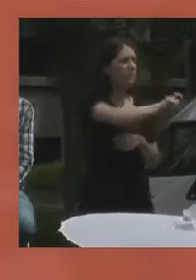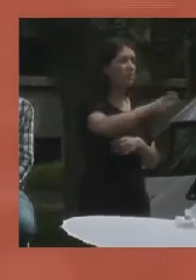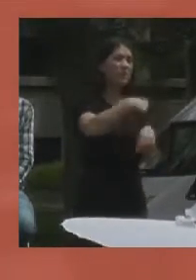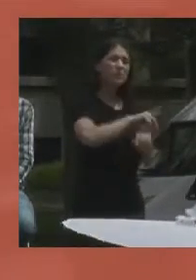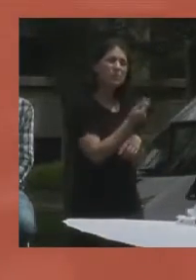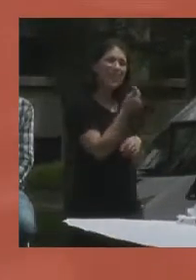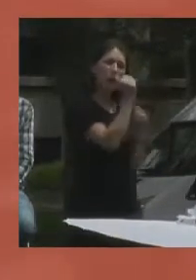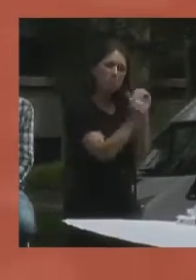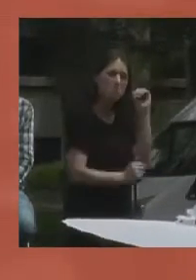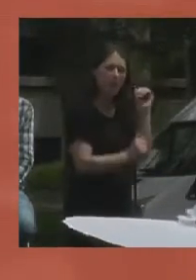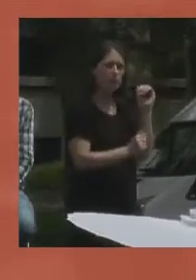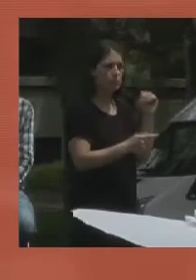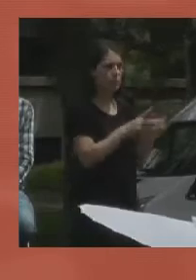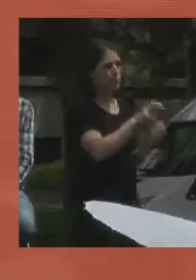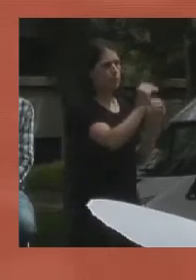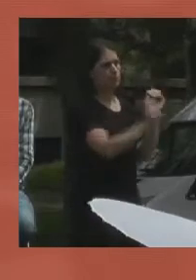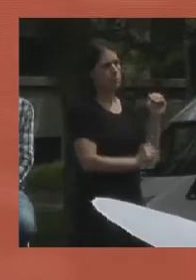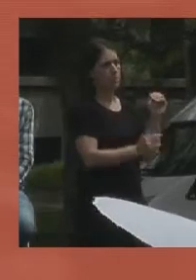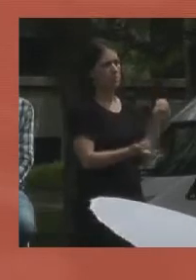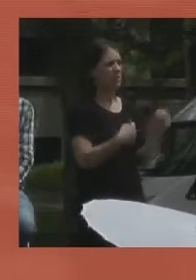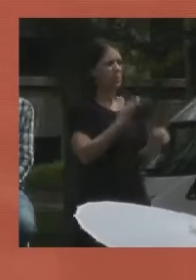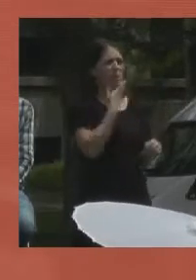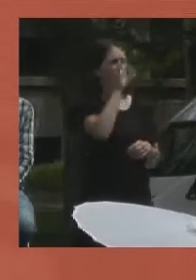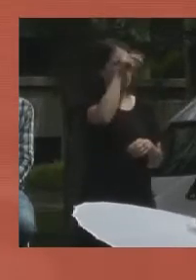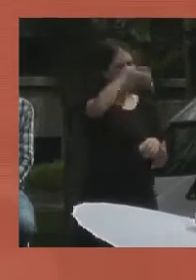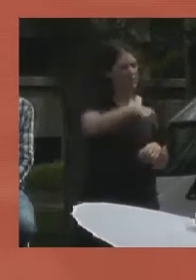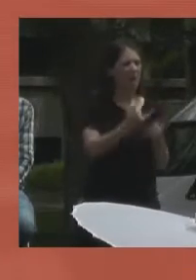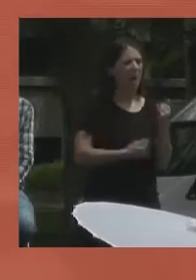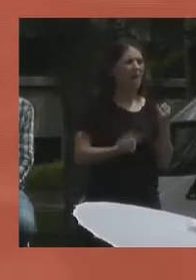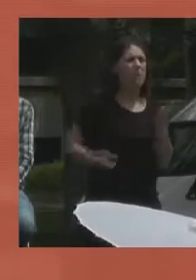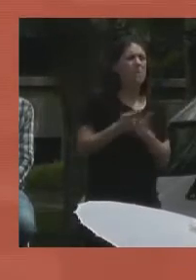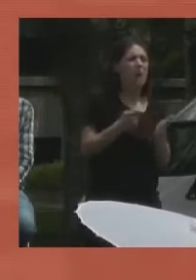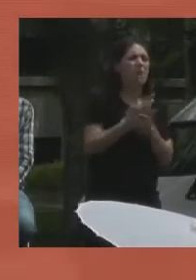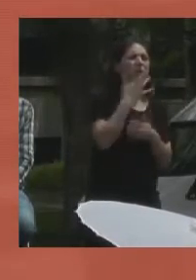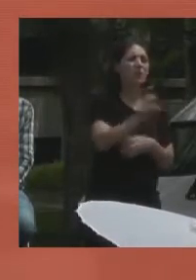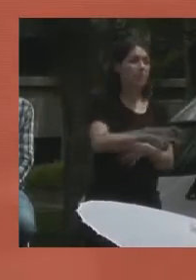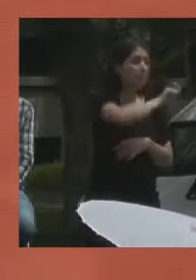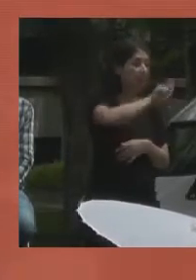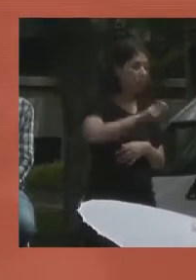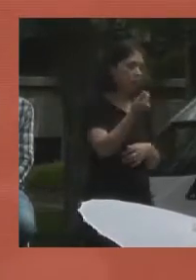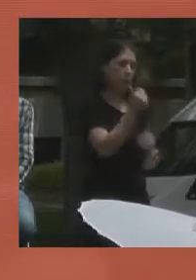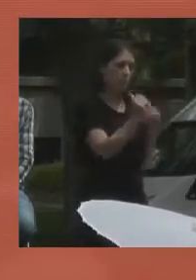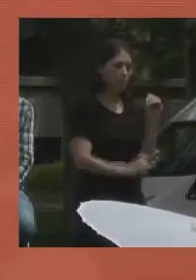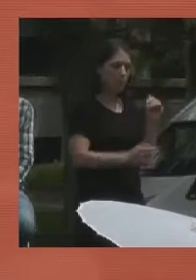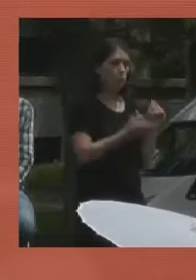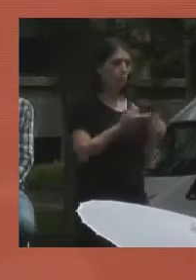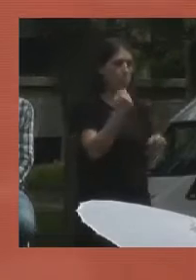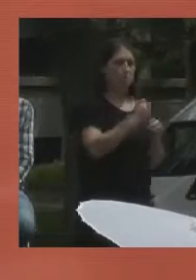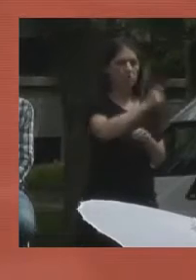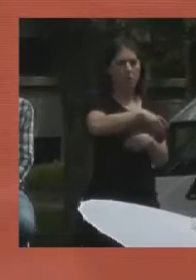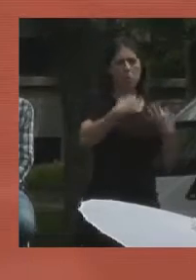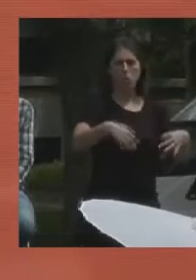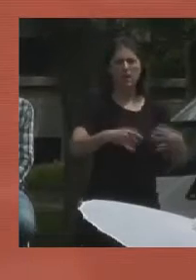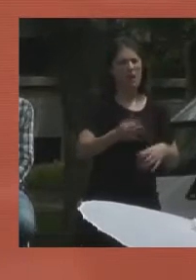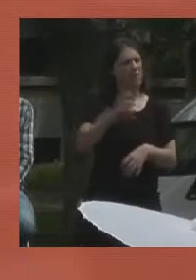menos ten. Porque o que non pode ser é que vivamos nun país onde quen paga son a xente que menos ten ou a xente traballadora normal e